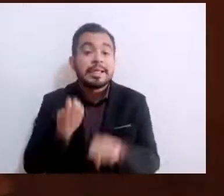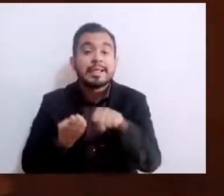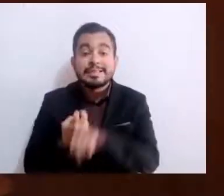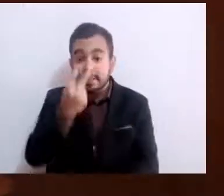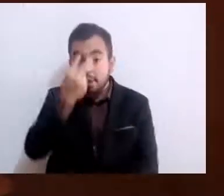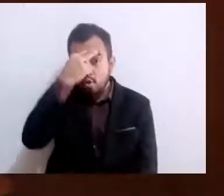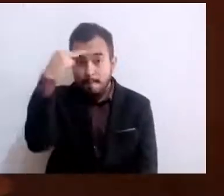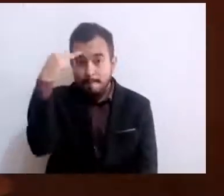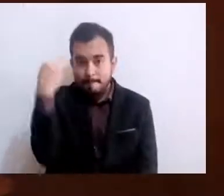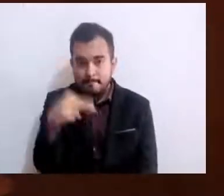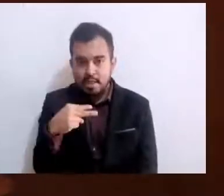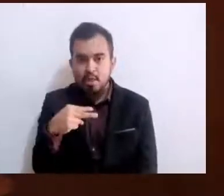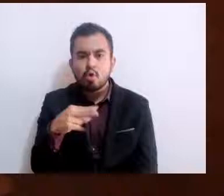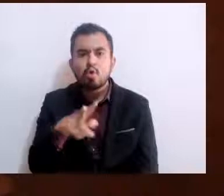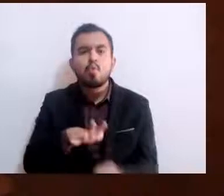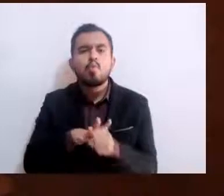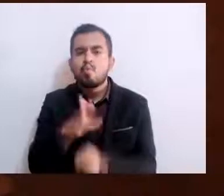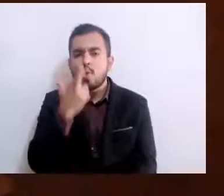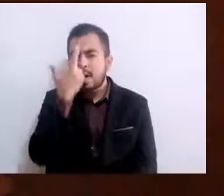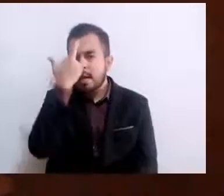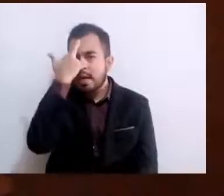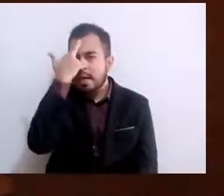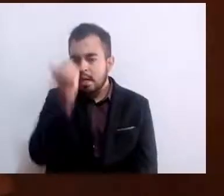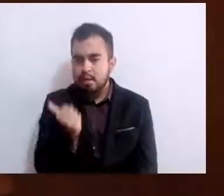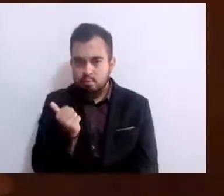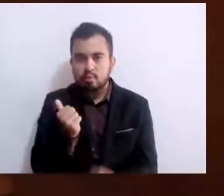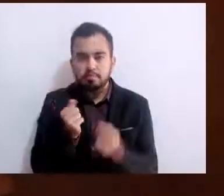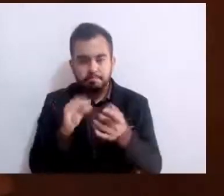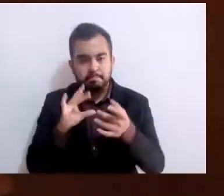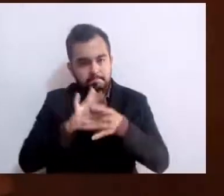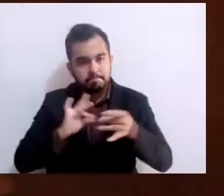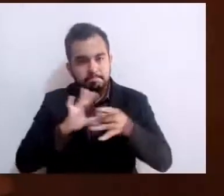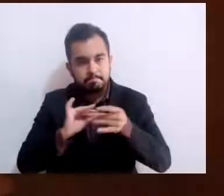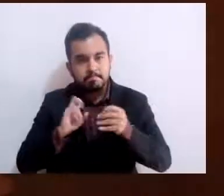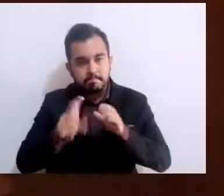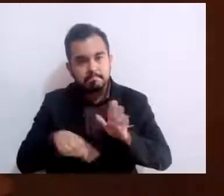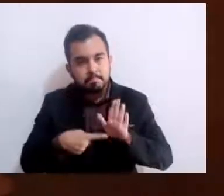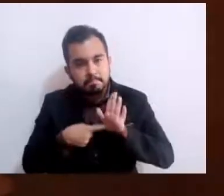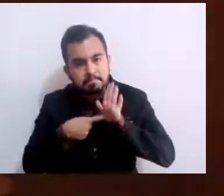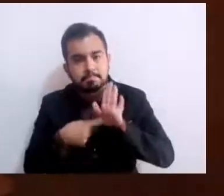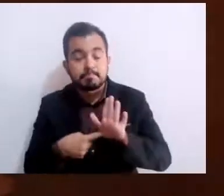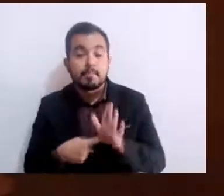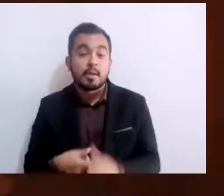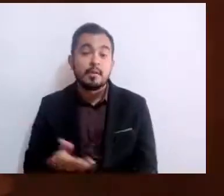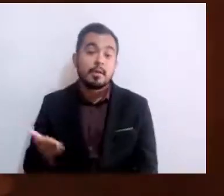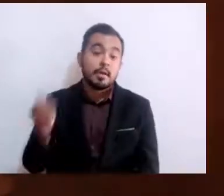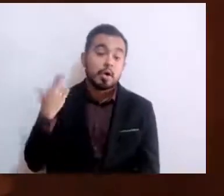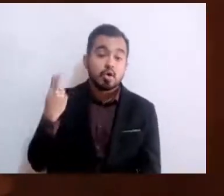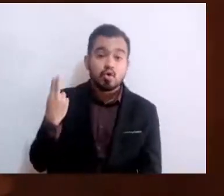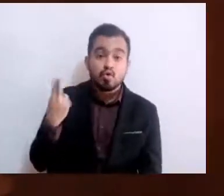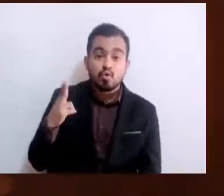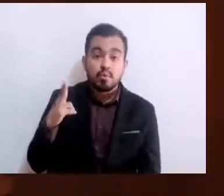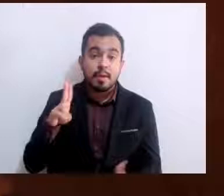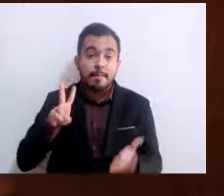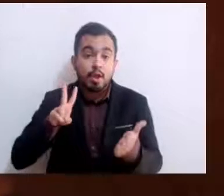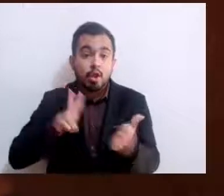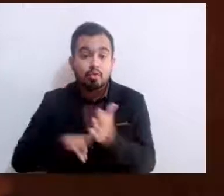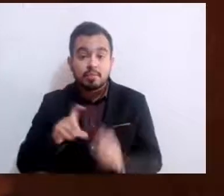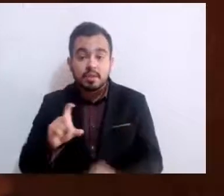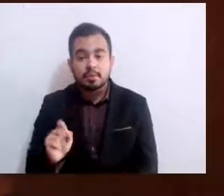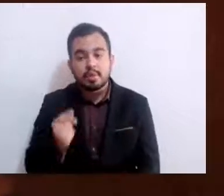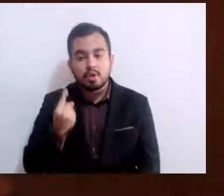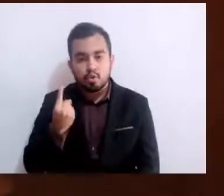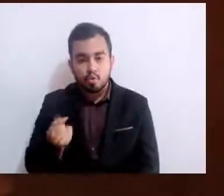con el siguiente considerando. El pasado mes de noviembre de 2021